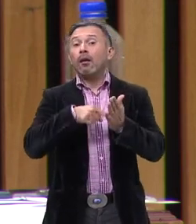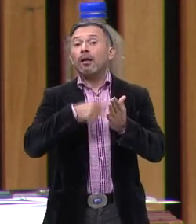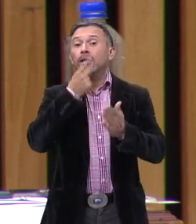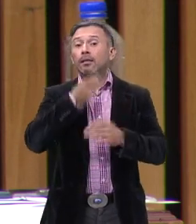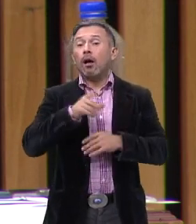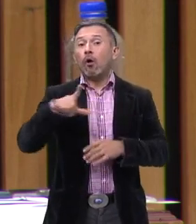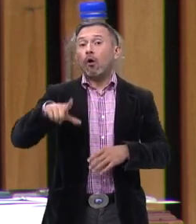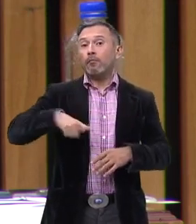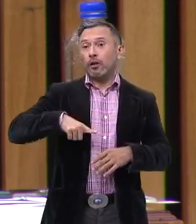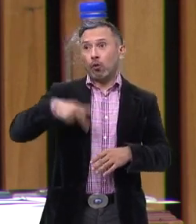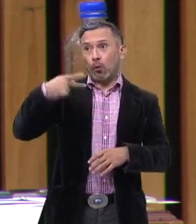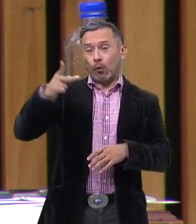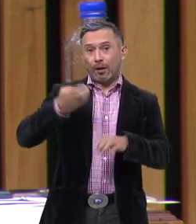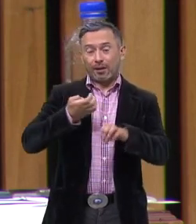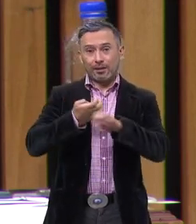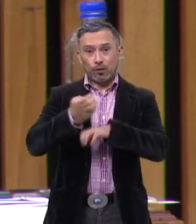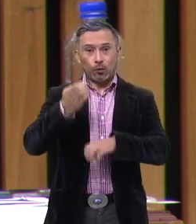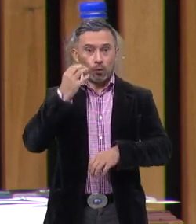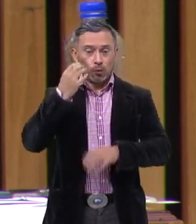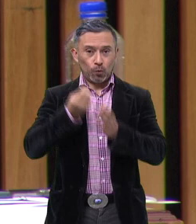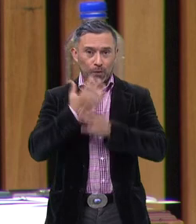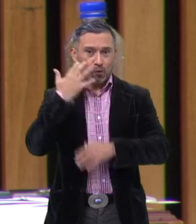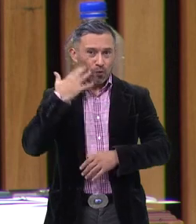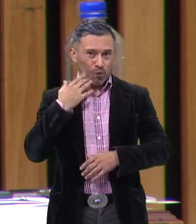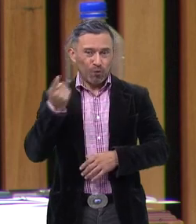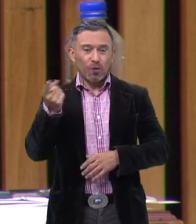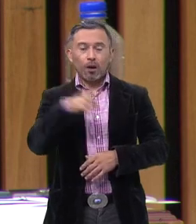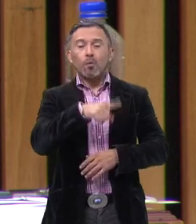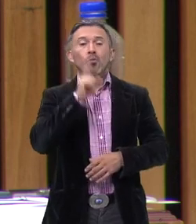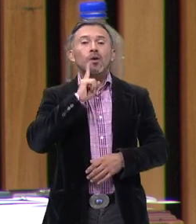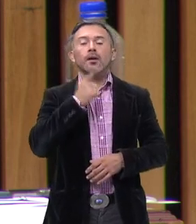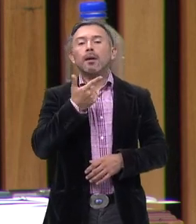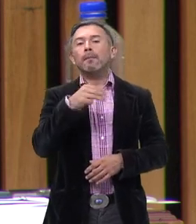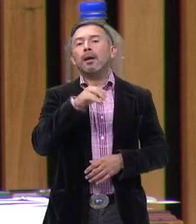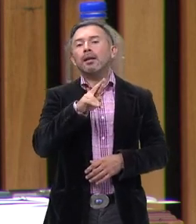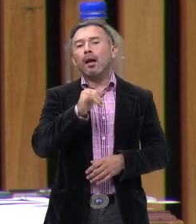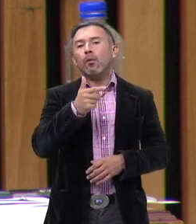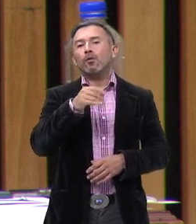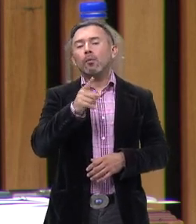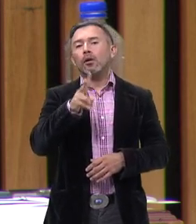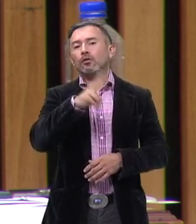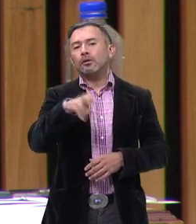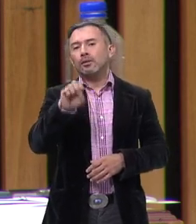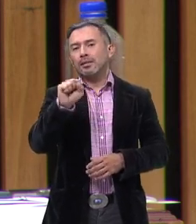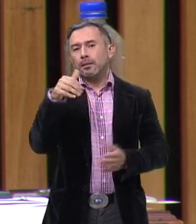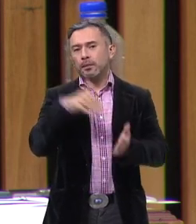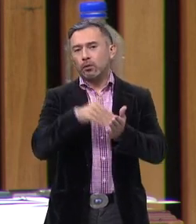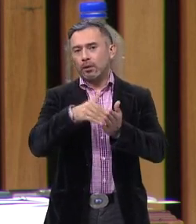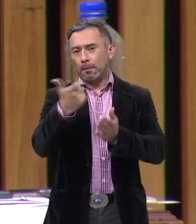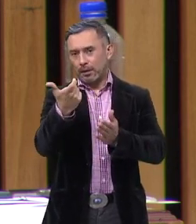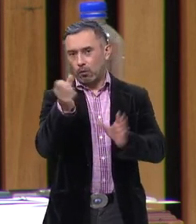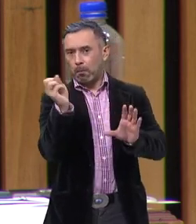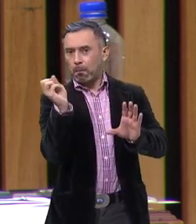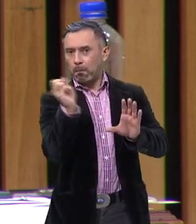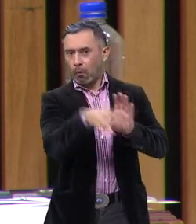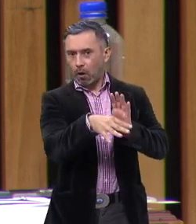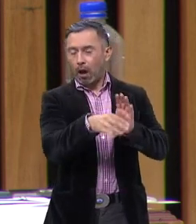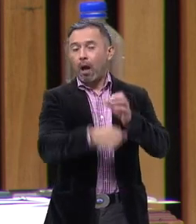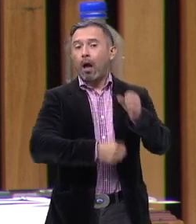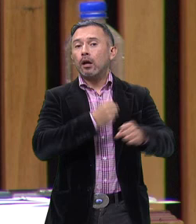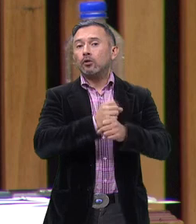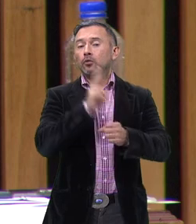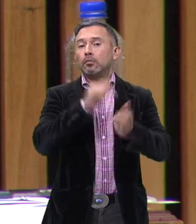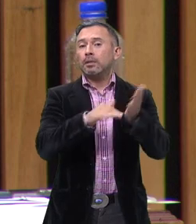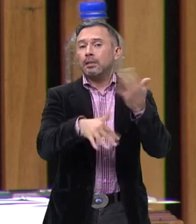a la ciudadana María Guadalupe Rodríguez Martínez un total de 260 millones de pesos entre 2015 y